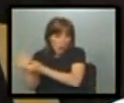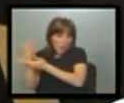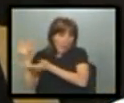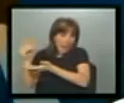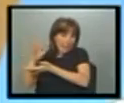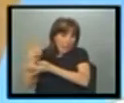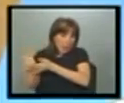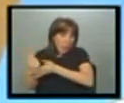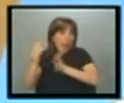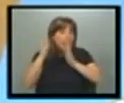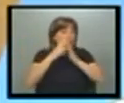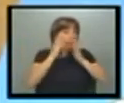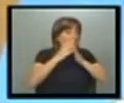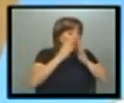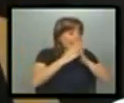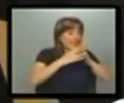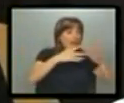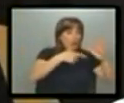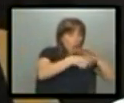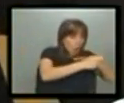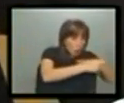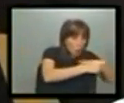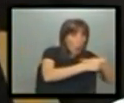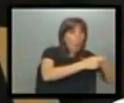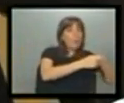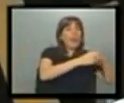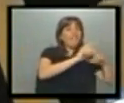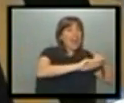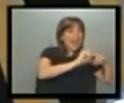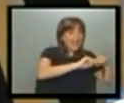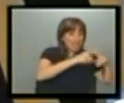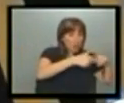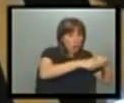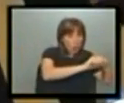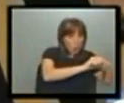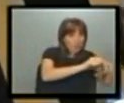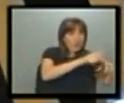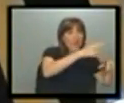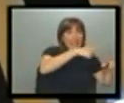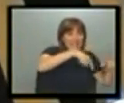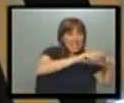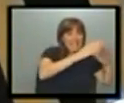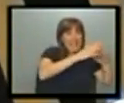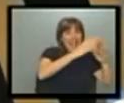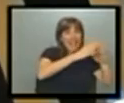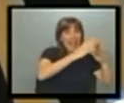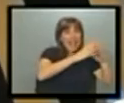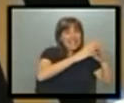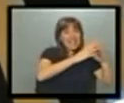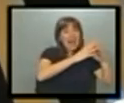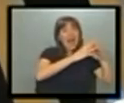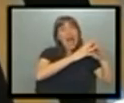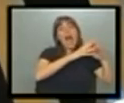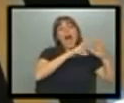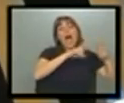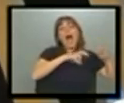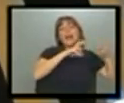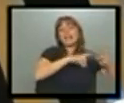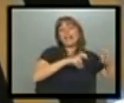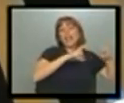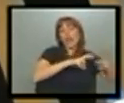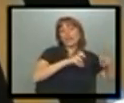de propiedades, compra de propiedades a bajo valor, y esas propiedades eran el pretexto para blanquear la